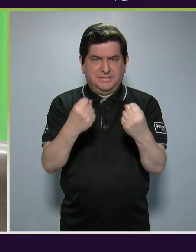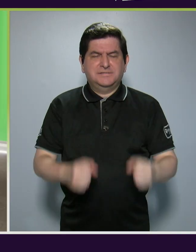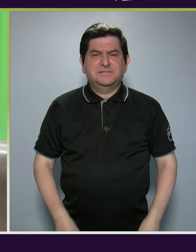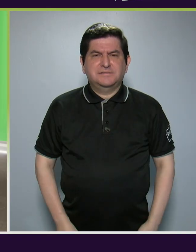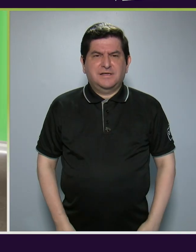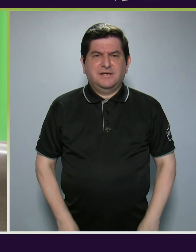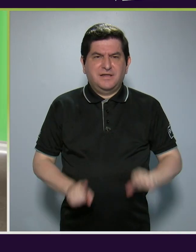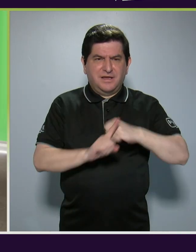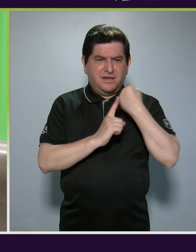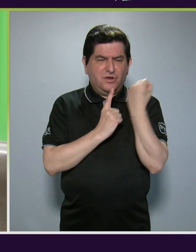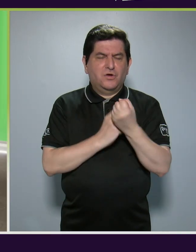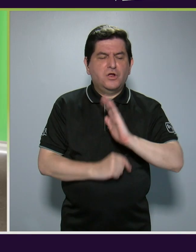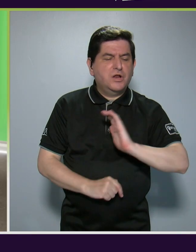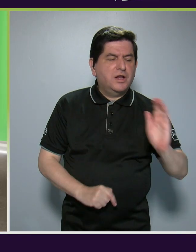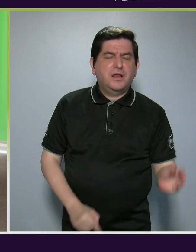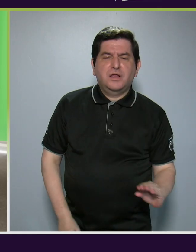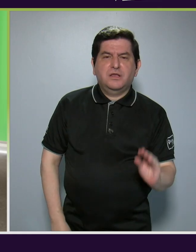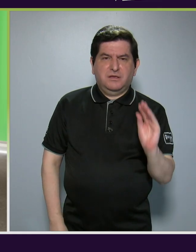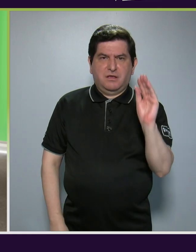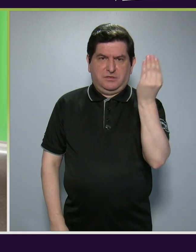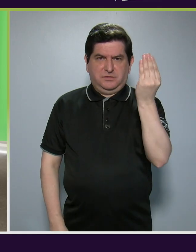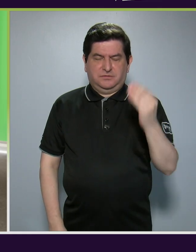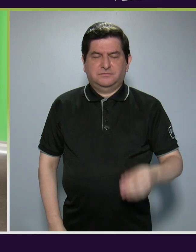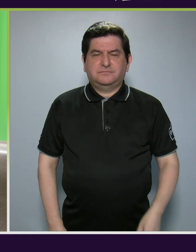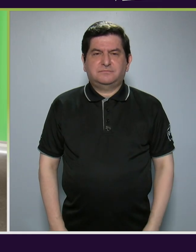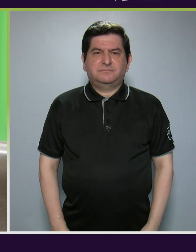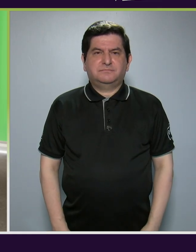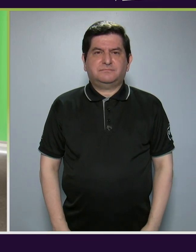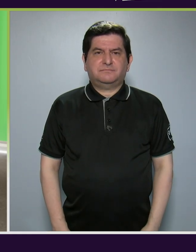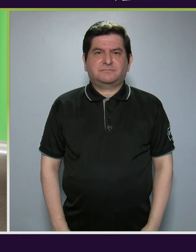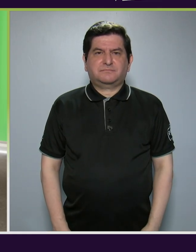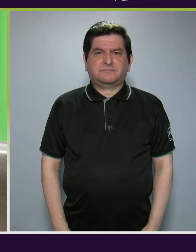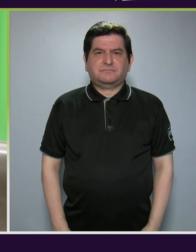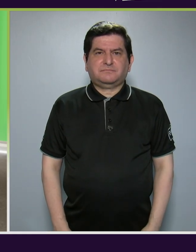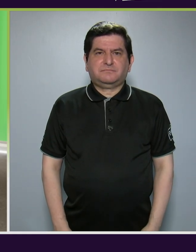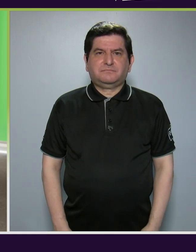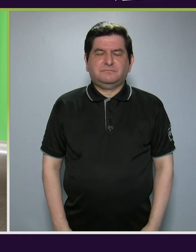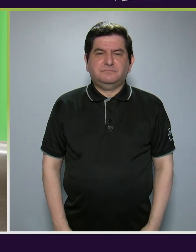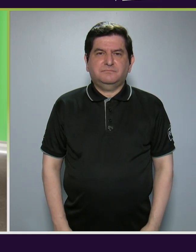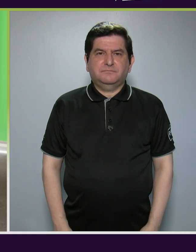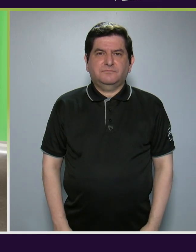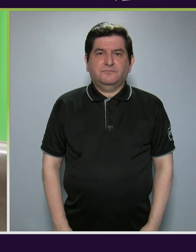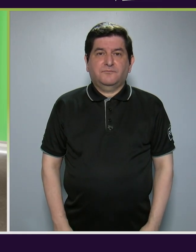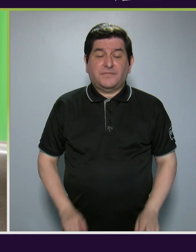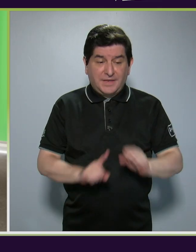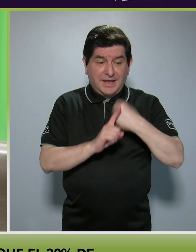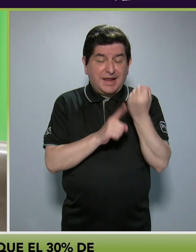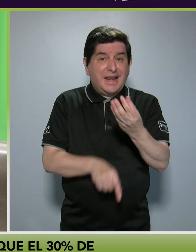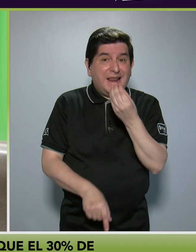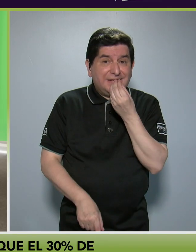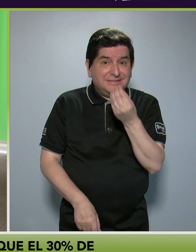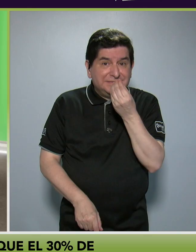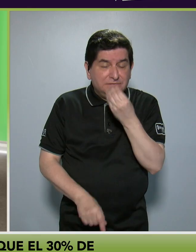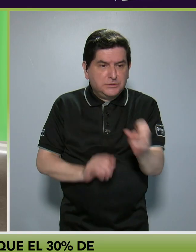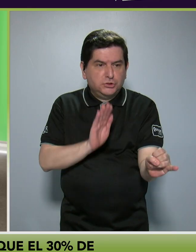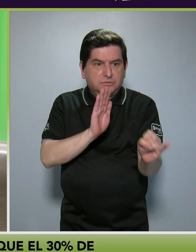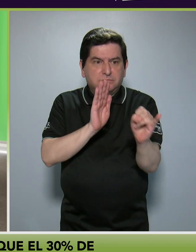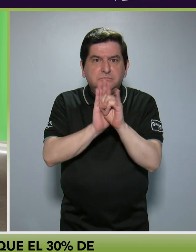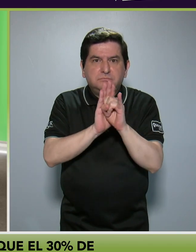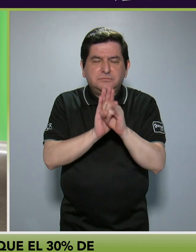estado de situación de niñez y adolescencia, en donde el estado nutricional, perdón, en donde identificaron que